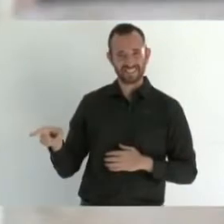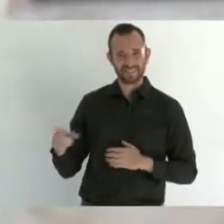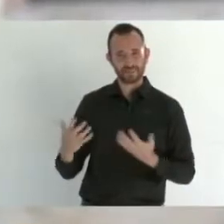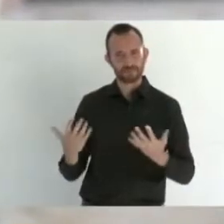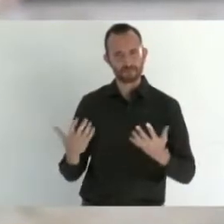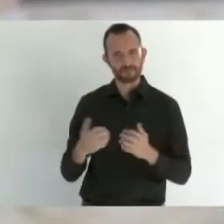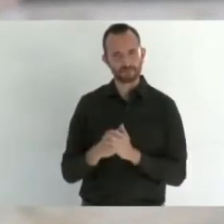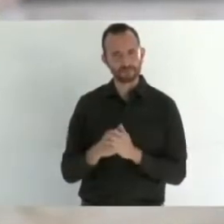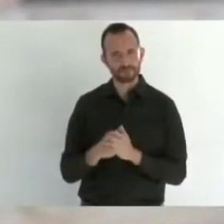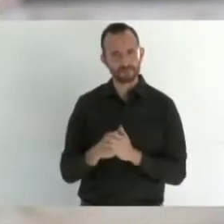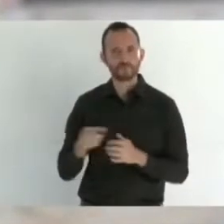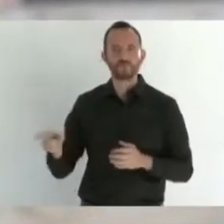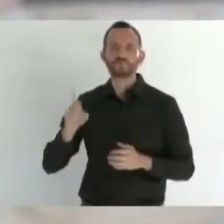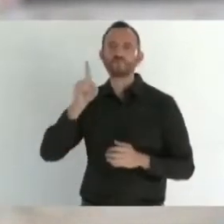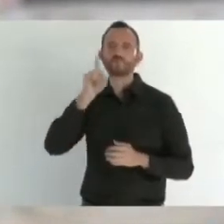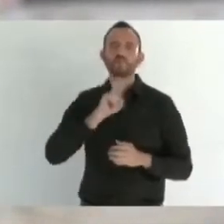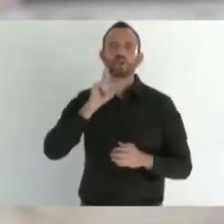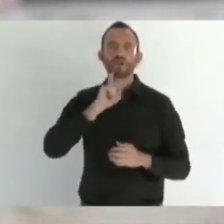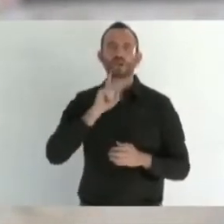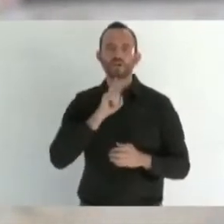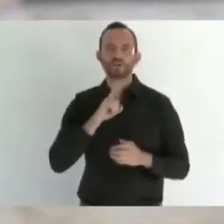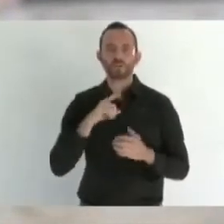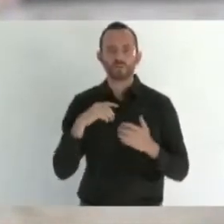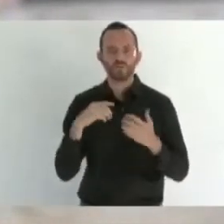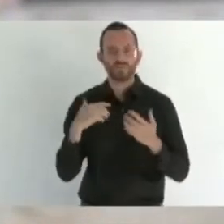la académica de primera